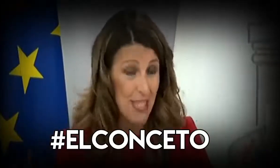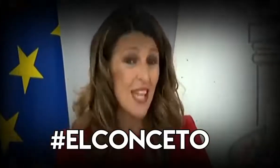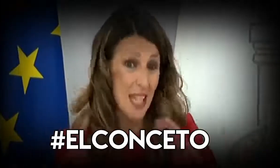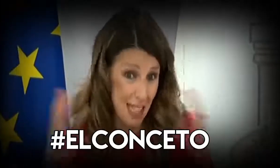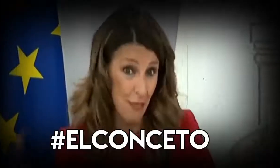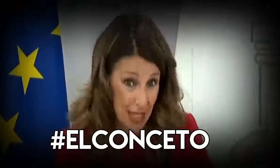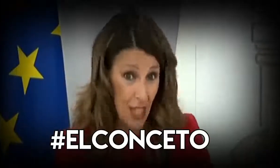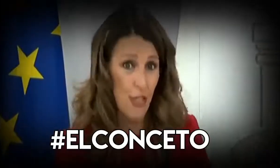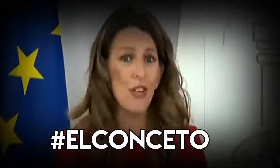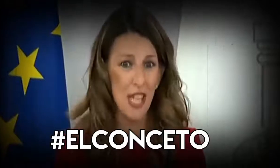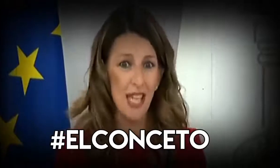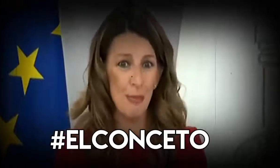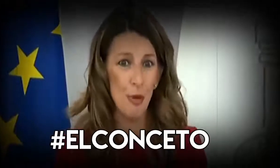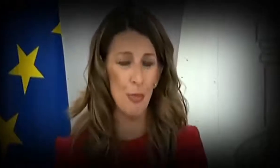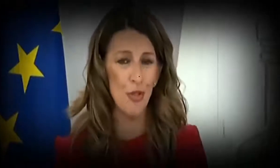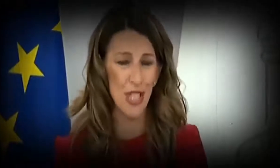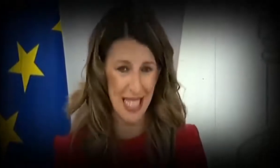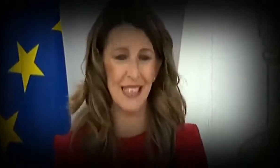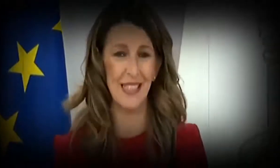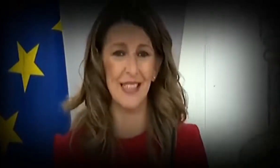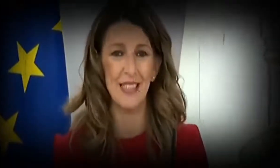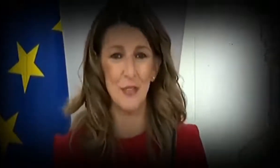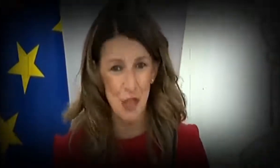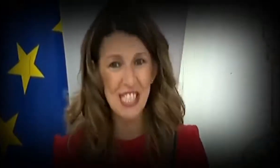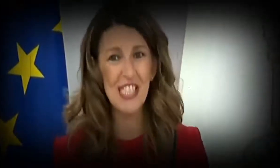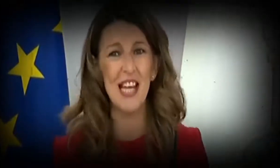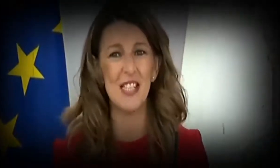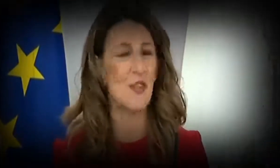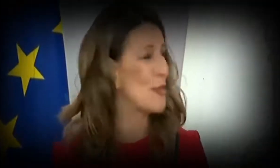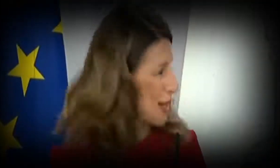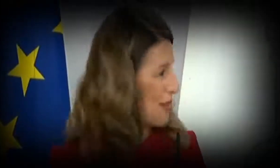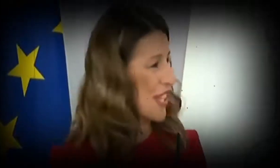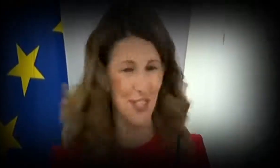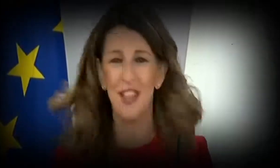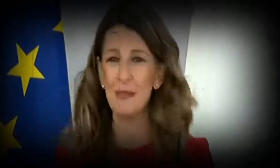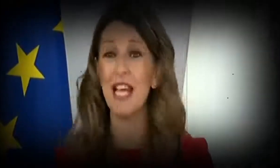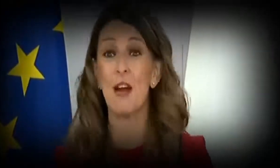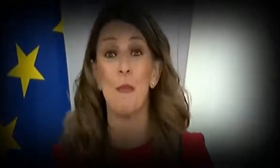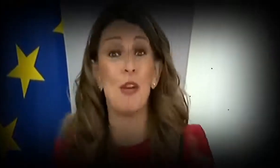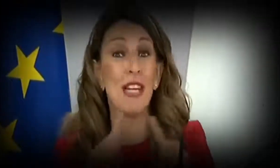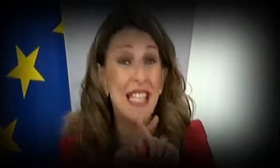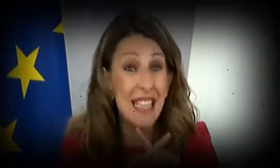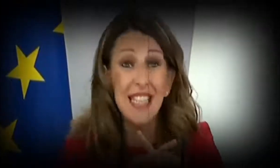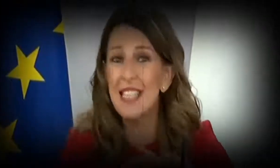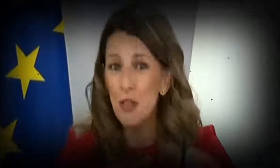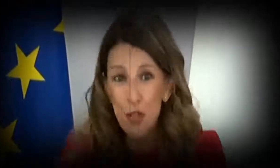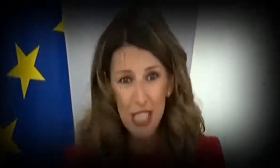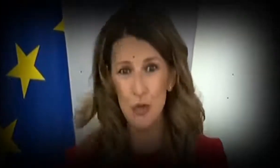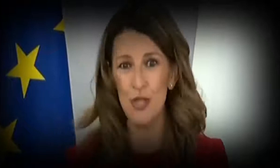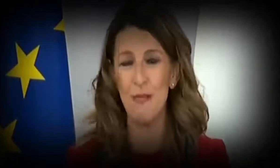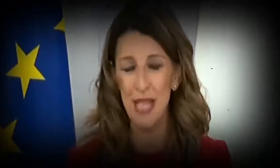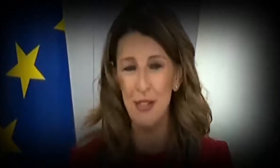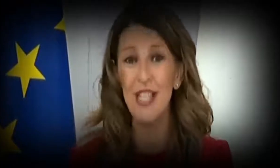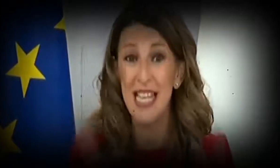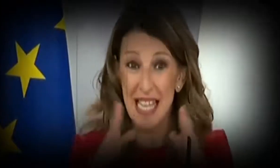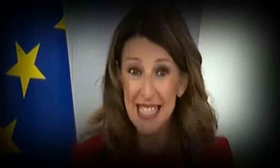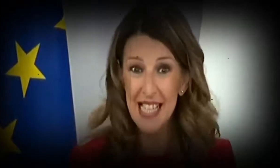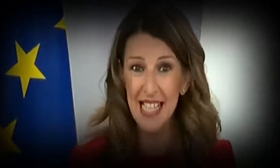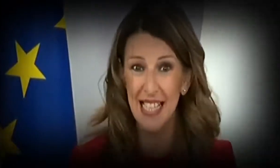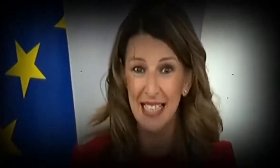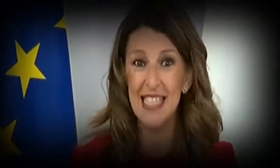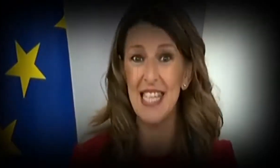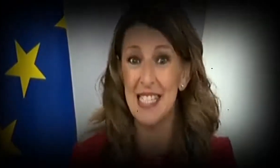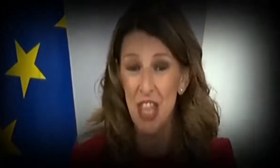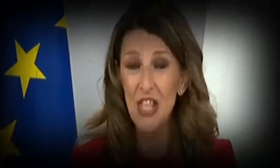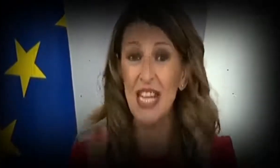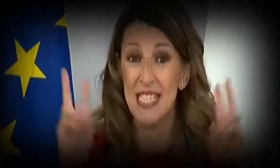se llama además, la afectación en el propio ERTE. No sé si somos capaces ahora de explicarlo, pero el ERTE no destruye empleo. Esta